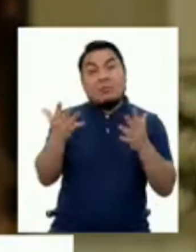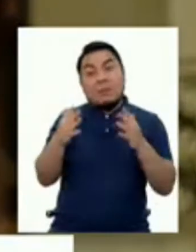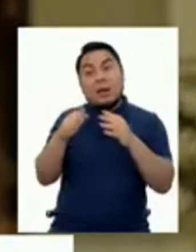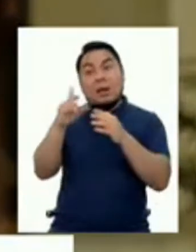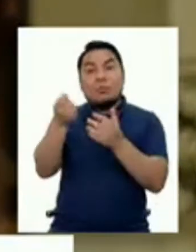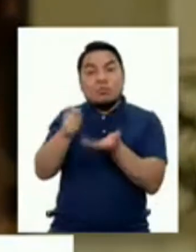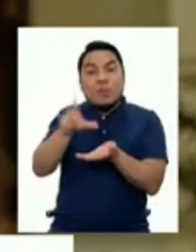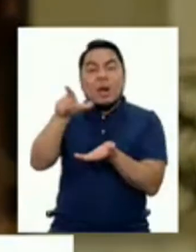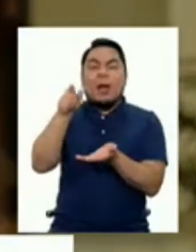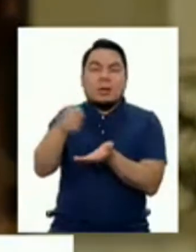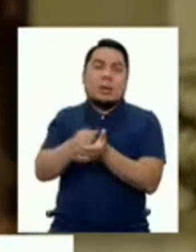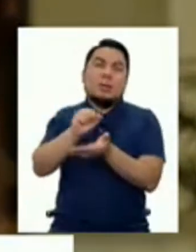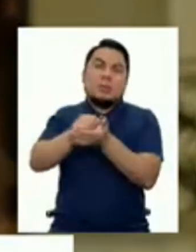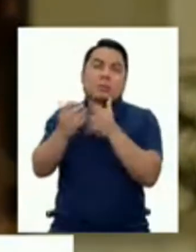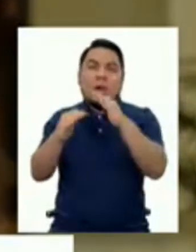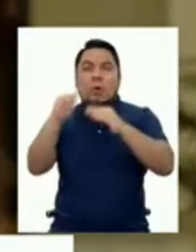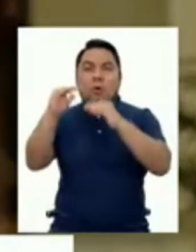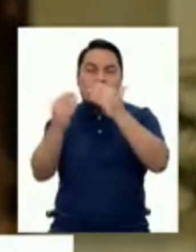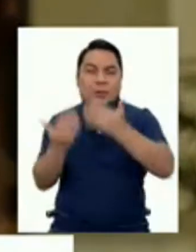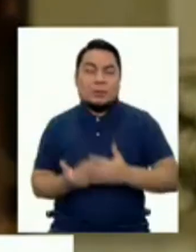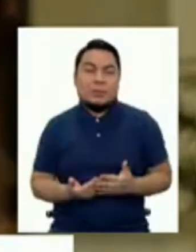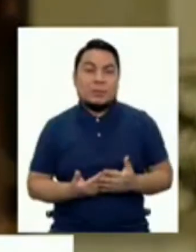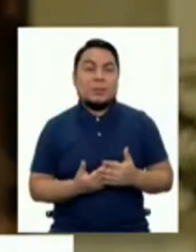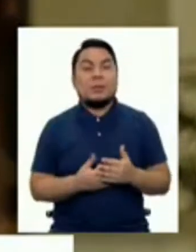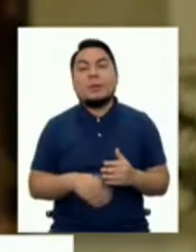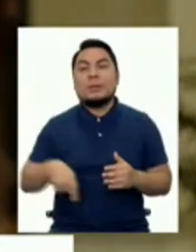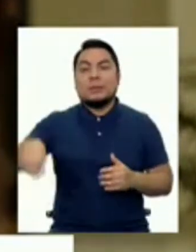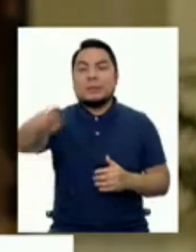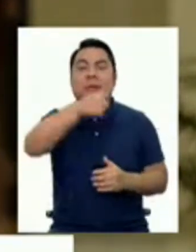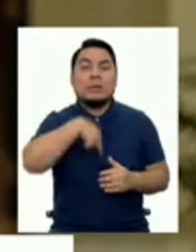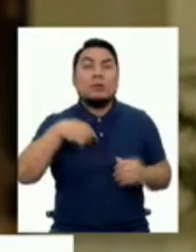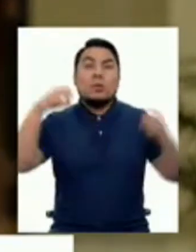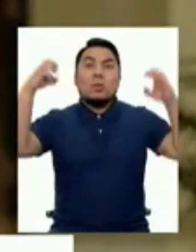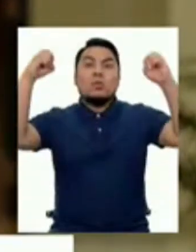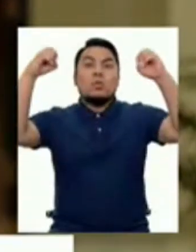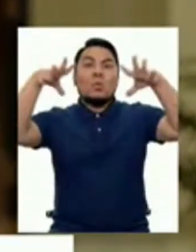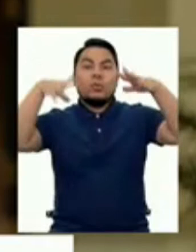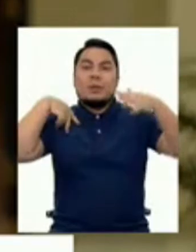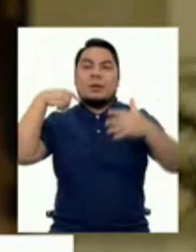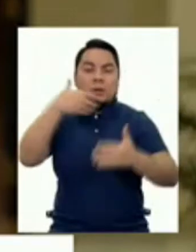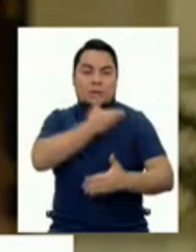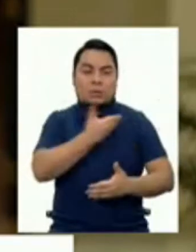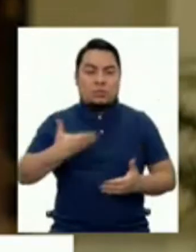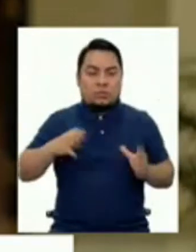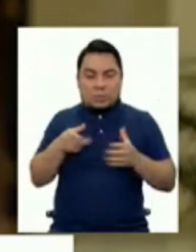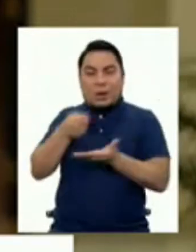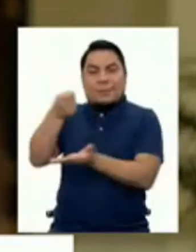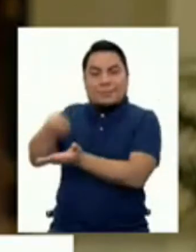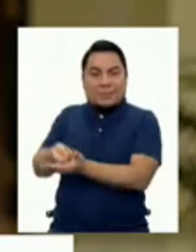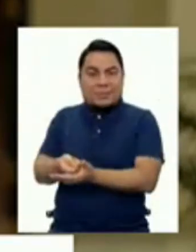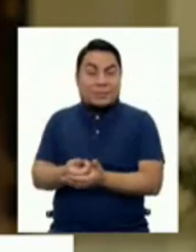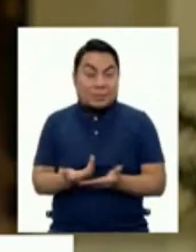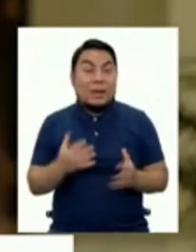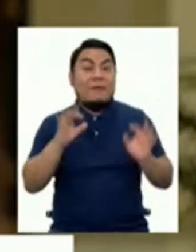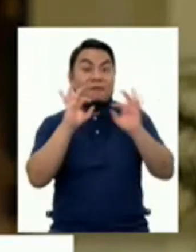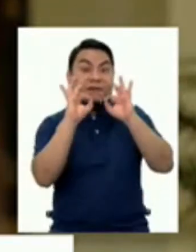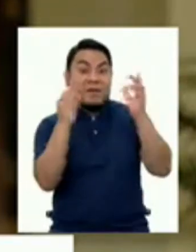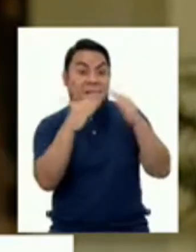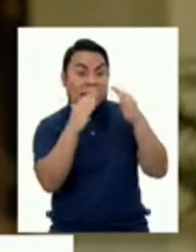más y por más tiempo las familias más vulnerables. Si una familia consume